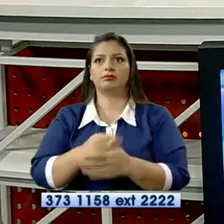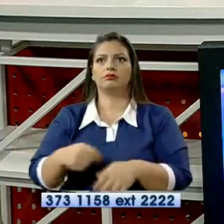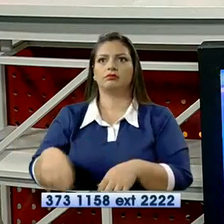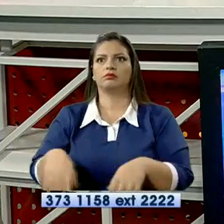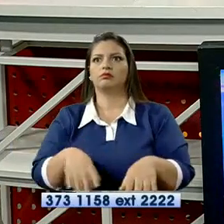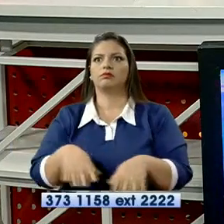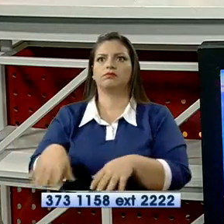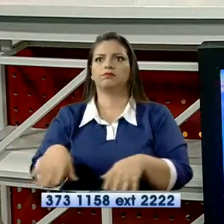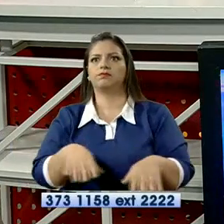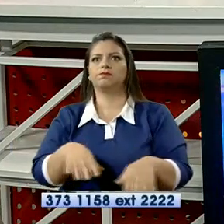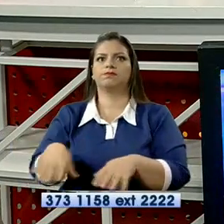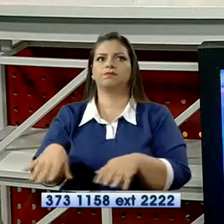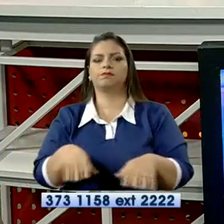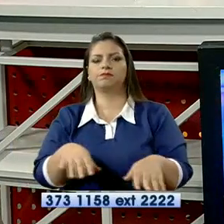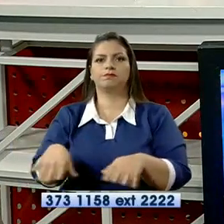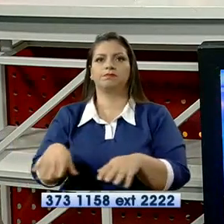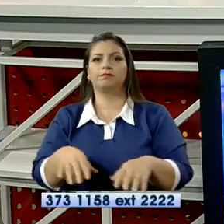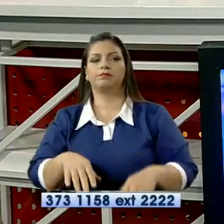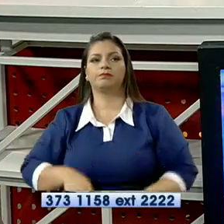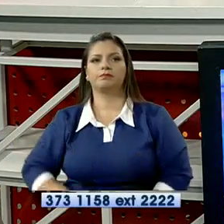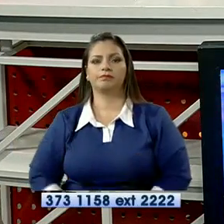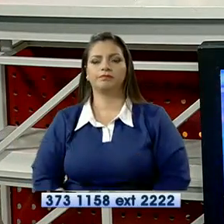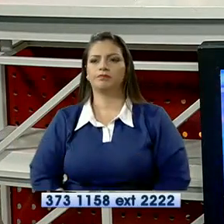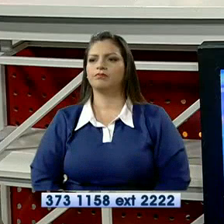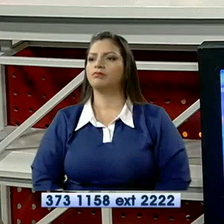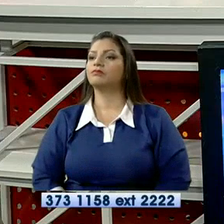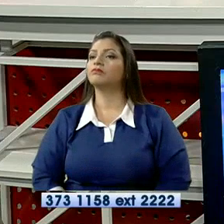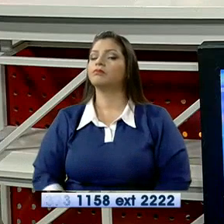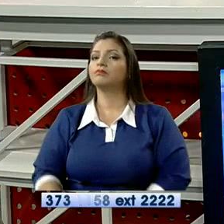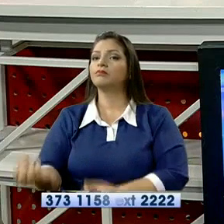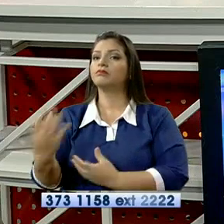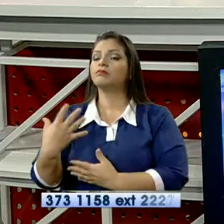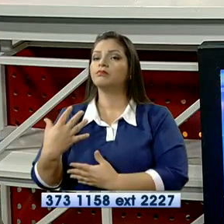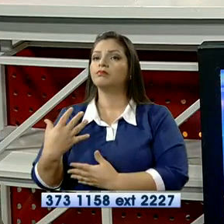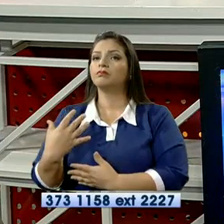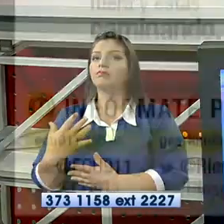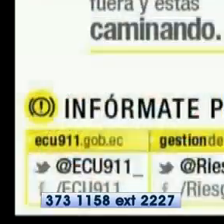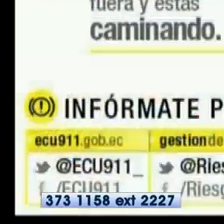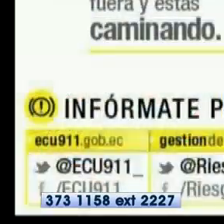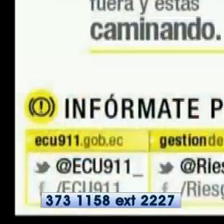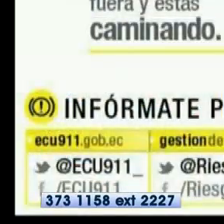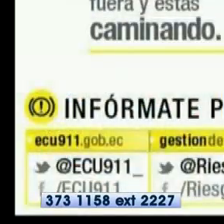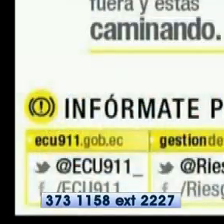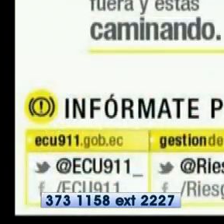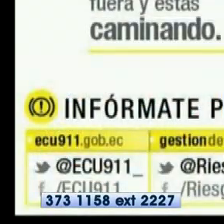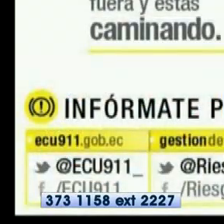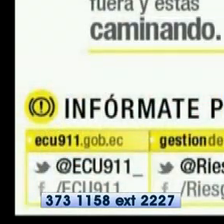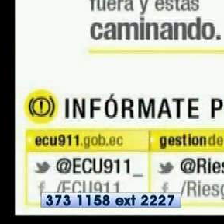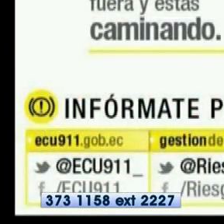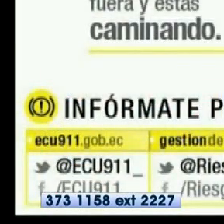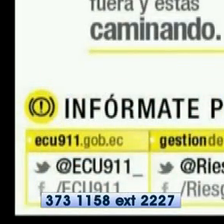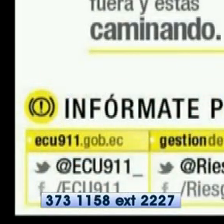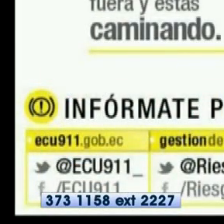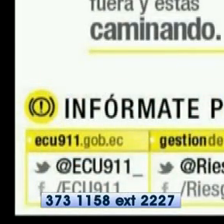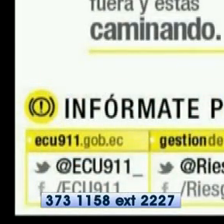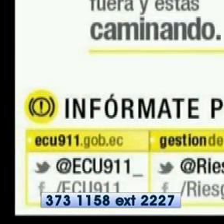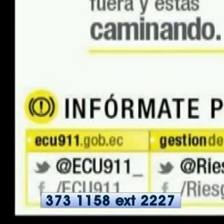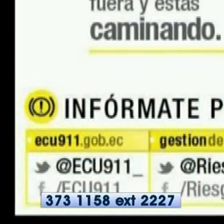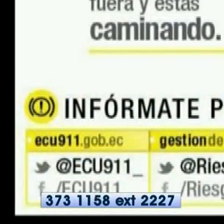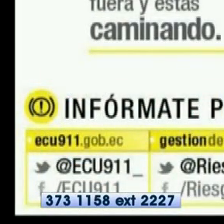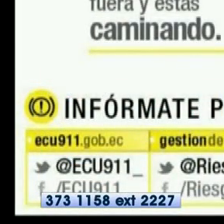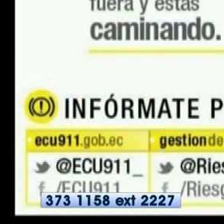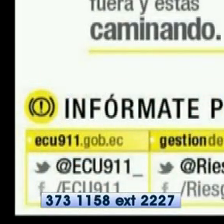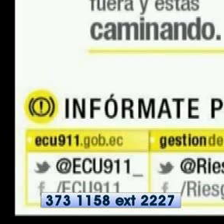los... El de tierra, ¿no? Claro que sí. A ver, ¿qué tienes? ¿Dijiste que ibas a poner algo, productor? A ver, dice...